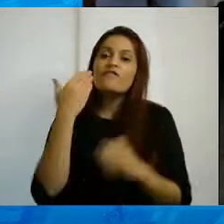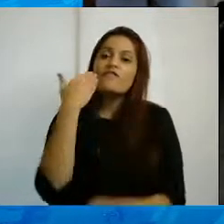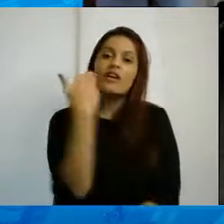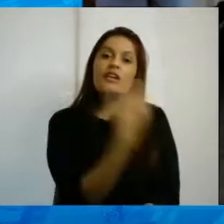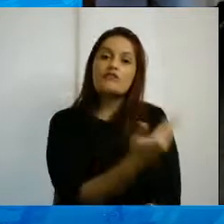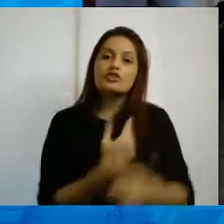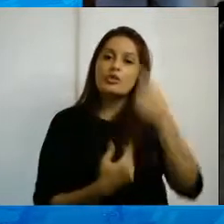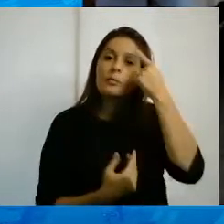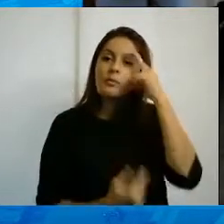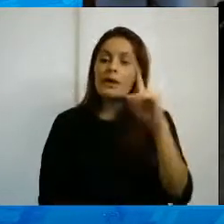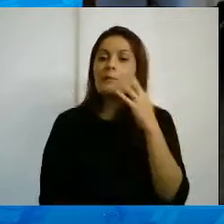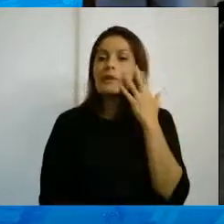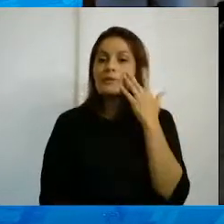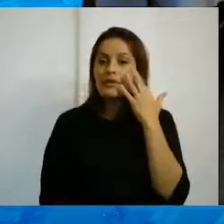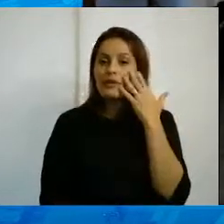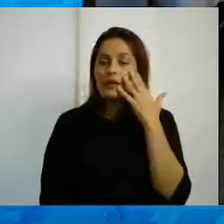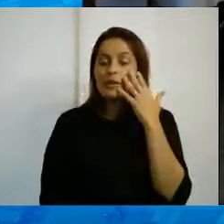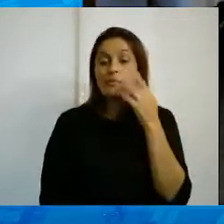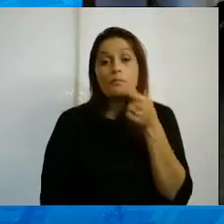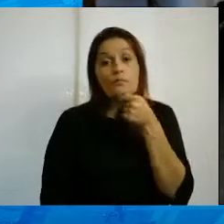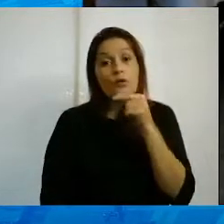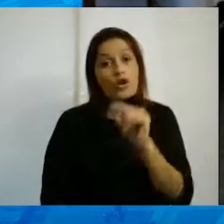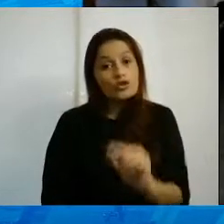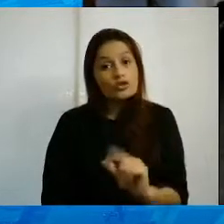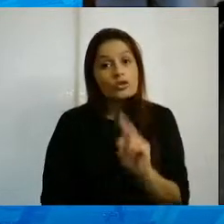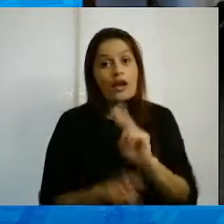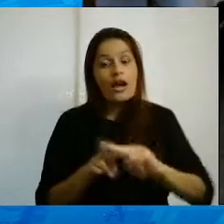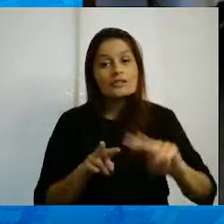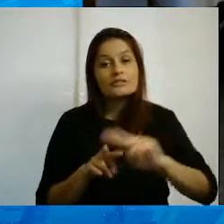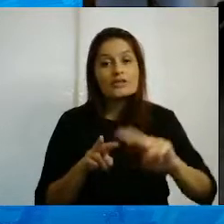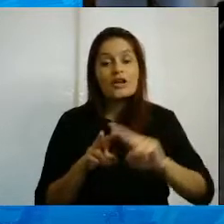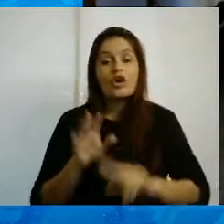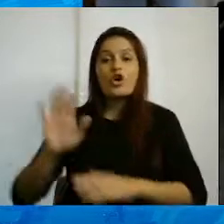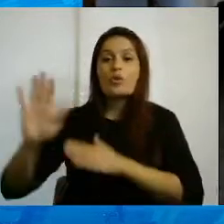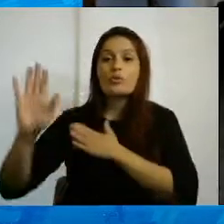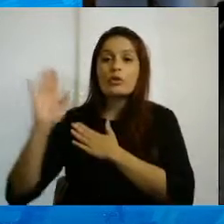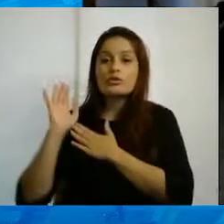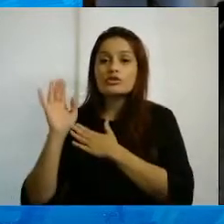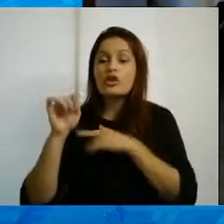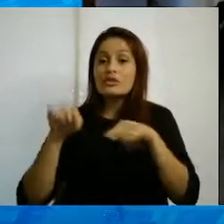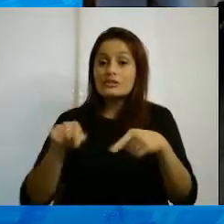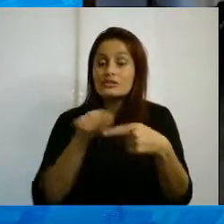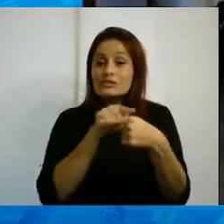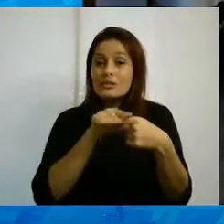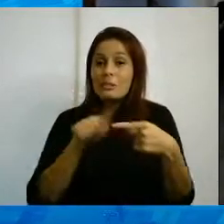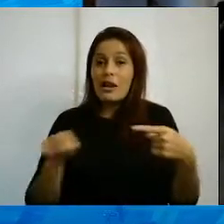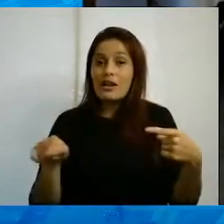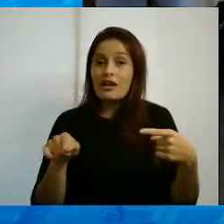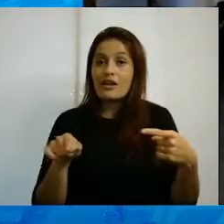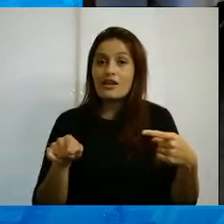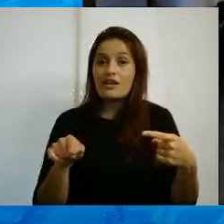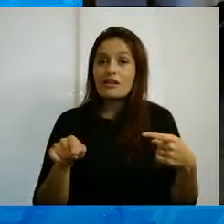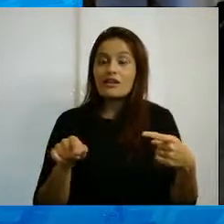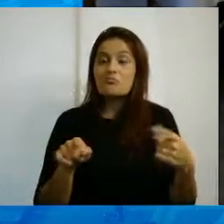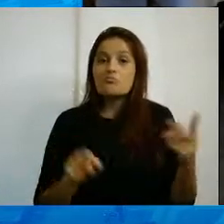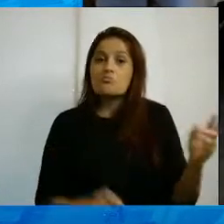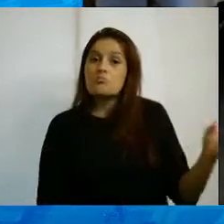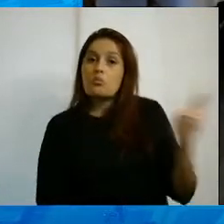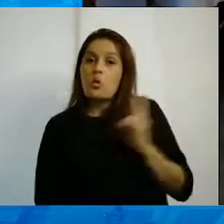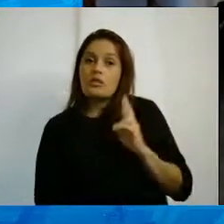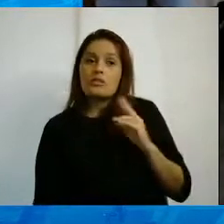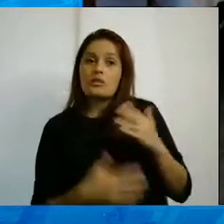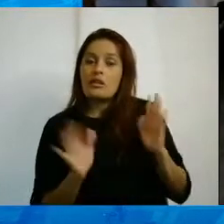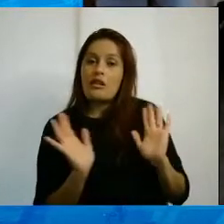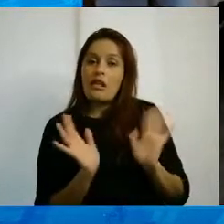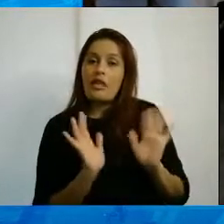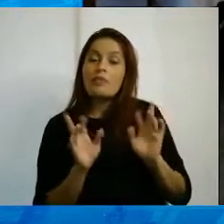la comunidad. Pero por lo pronto se generó también un compromiso y de hecho esta semana debiera... No nos ha llegado la citación, pero